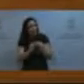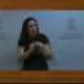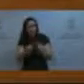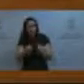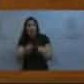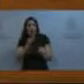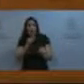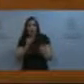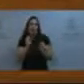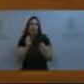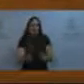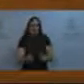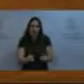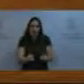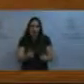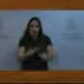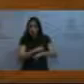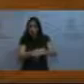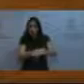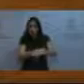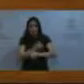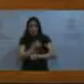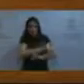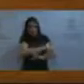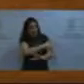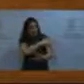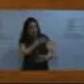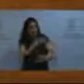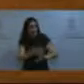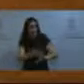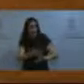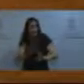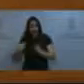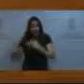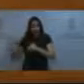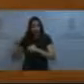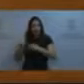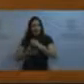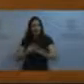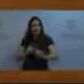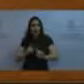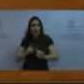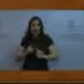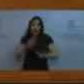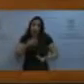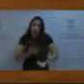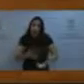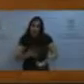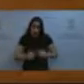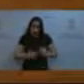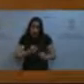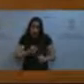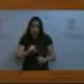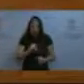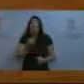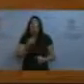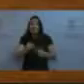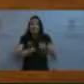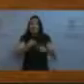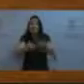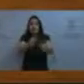menos. Los distintos gobiernos socialistas no han hecho los deberes en el pasado y de ahí el presente y las